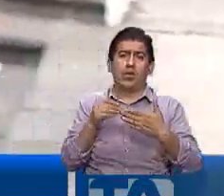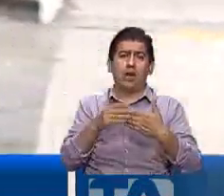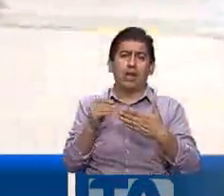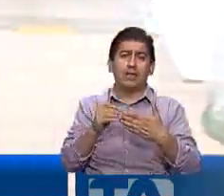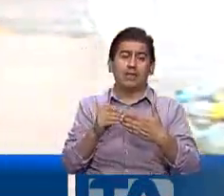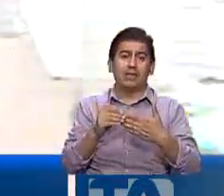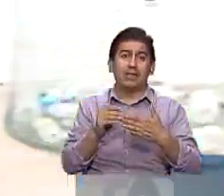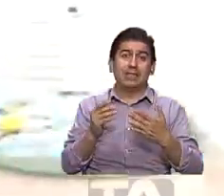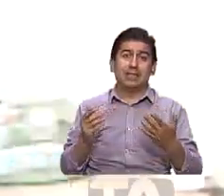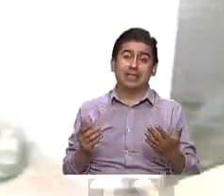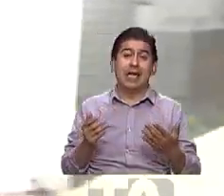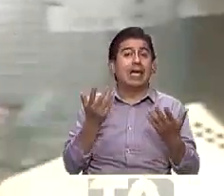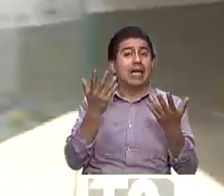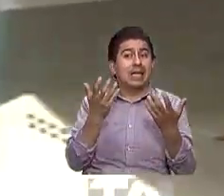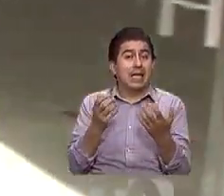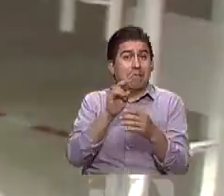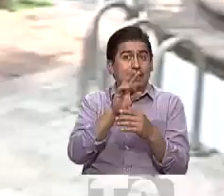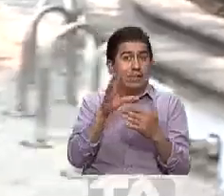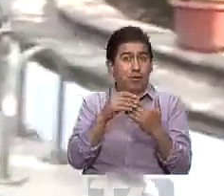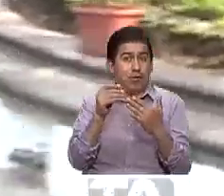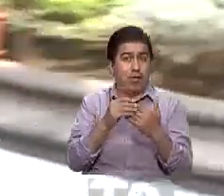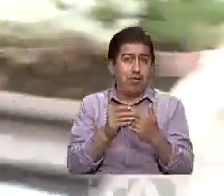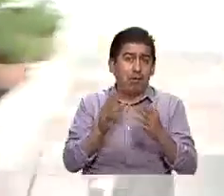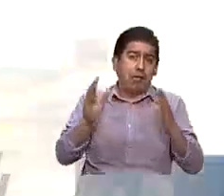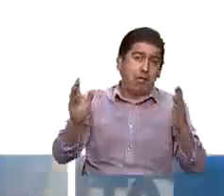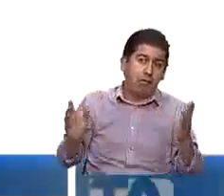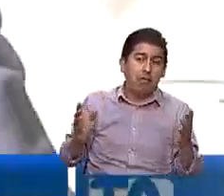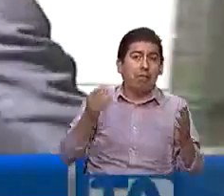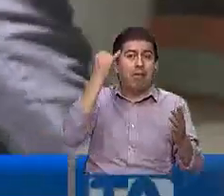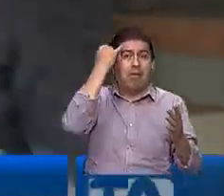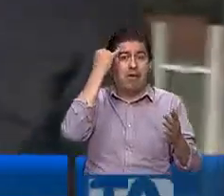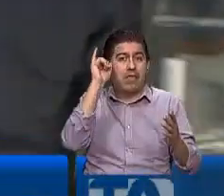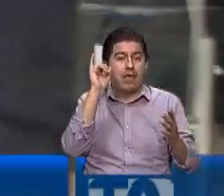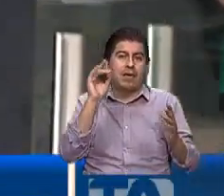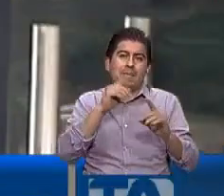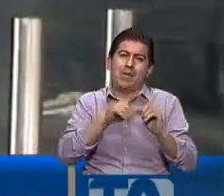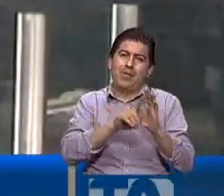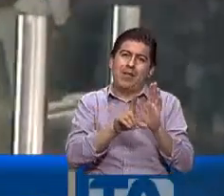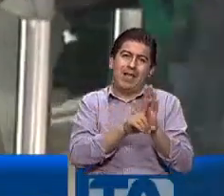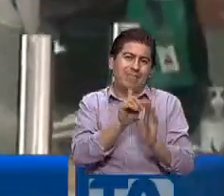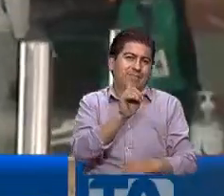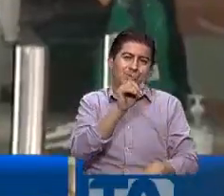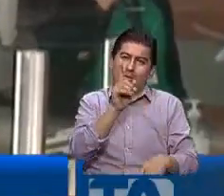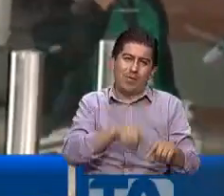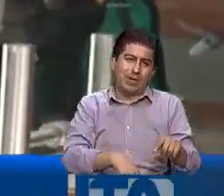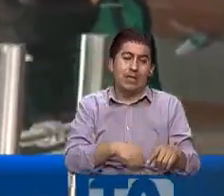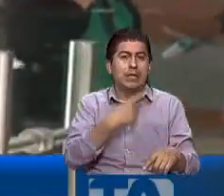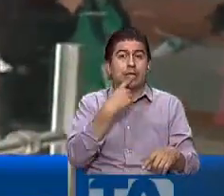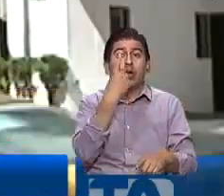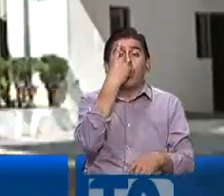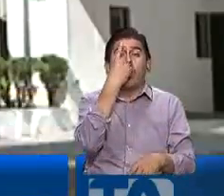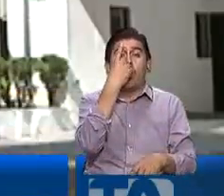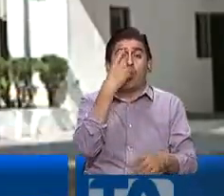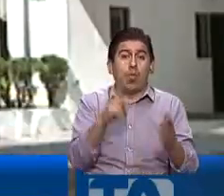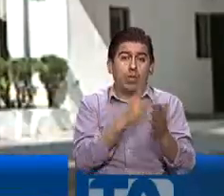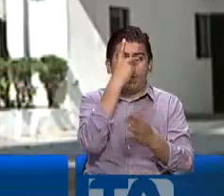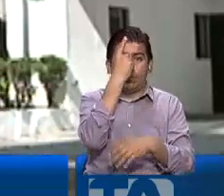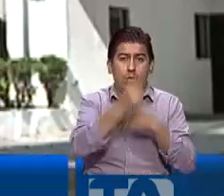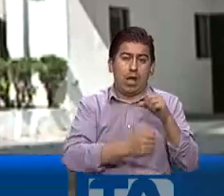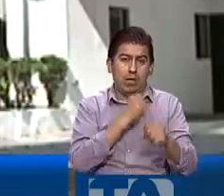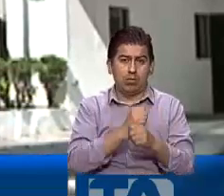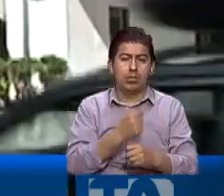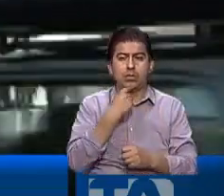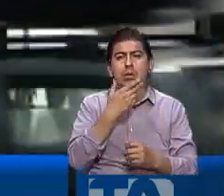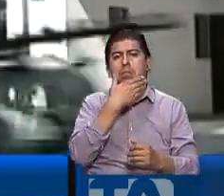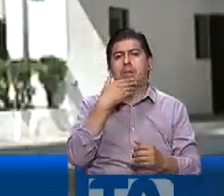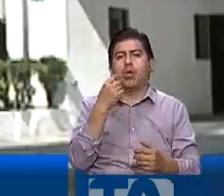Y para conseguir ese incremento plantean un mecanismo creativo que, aunque la ley establece uno solo al año, plantean